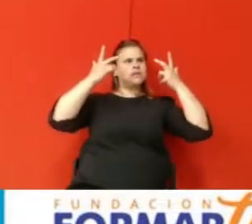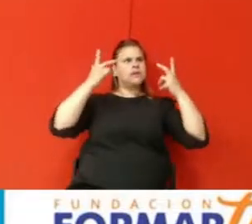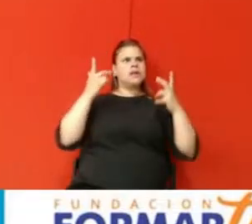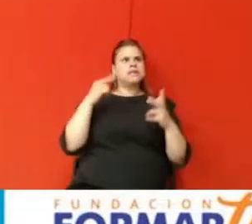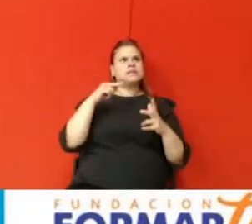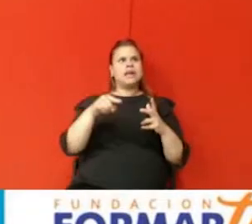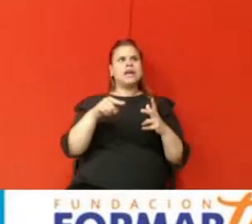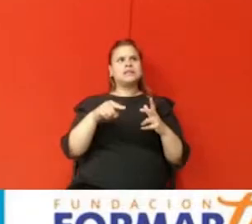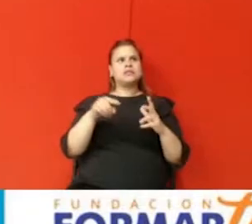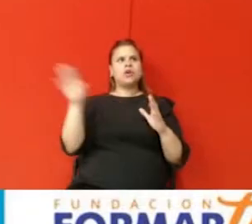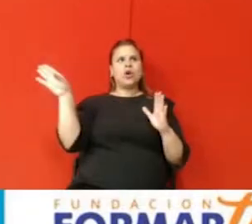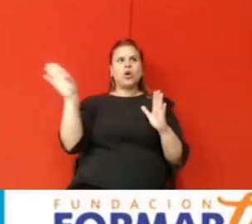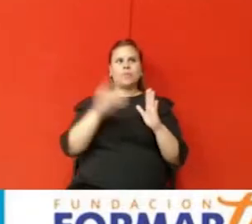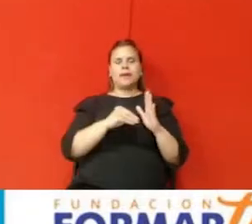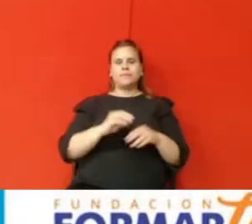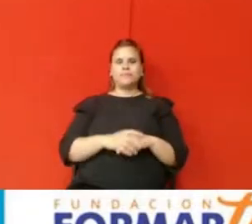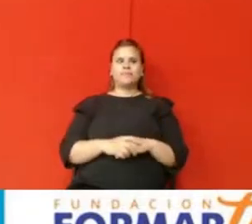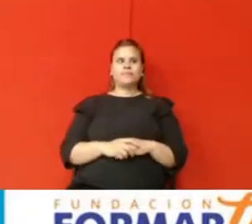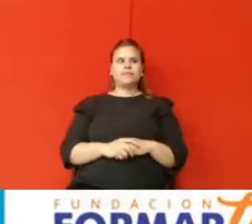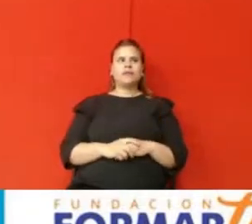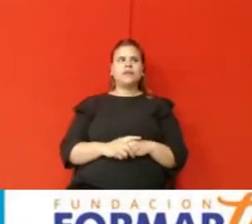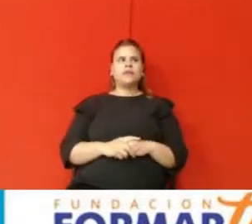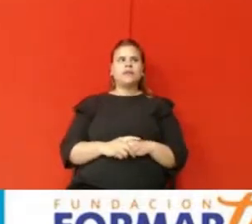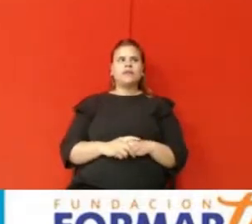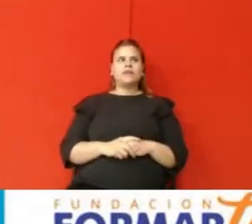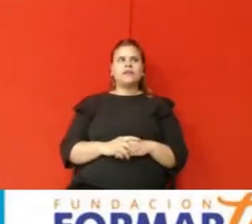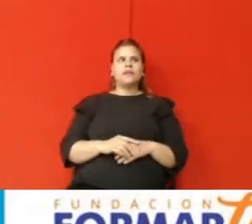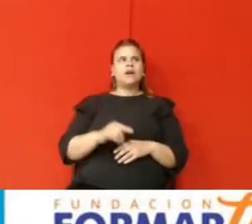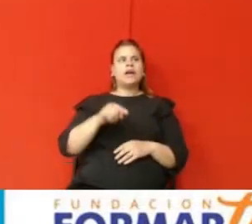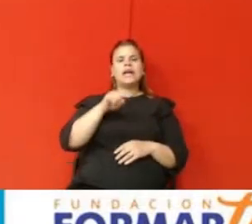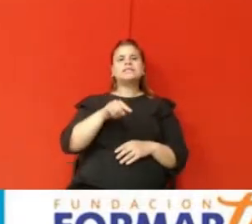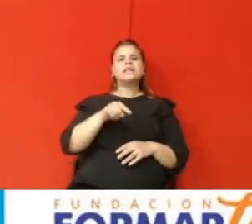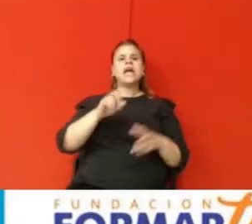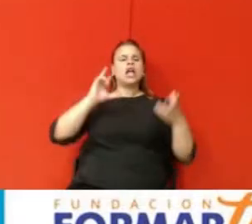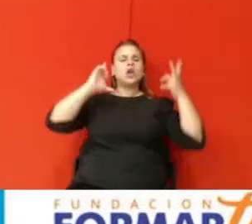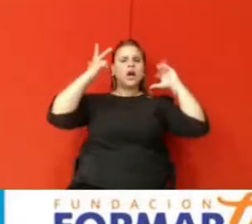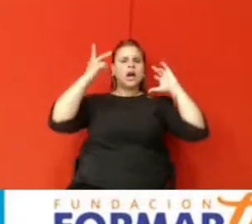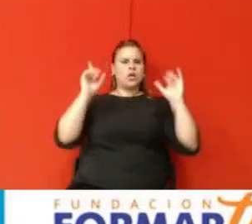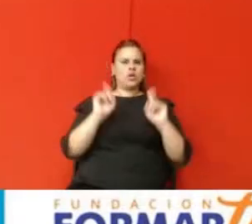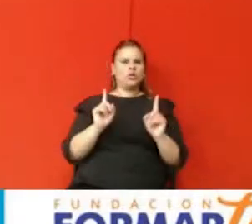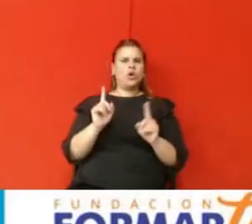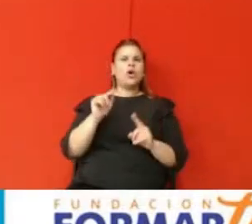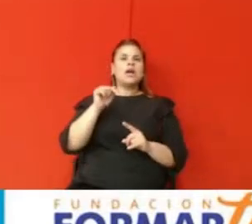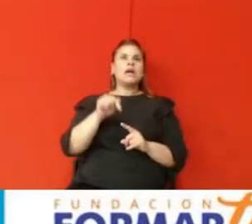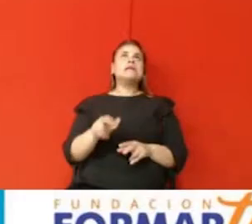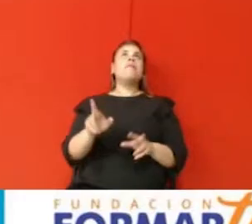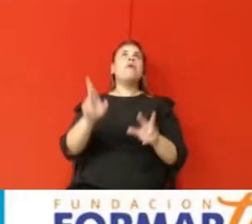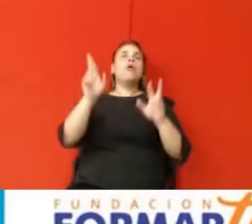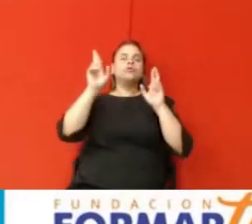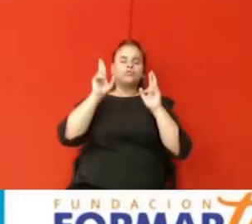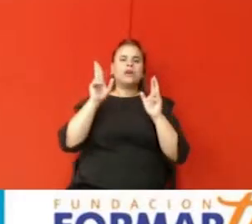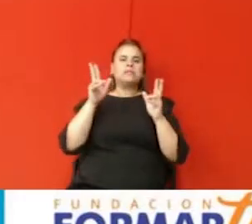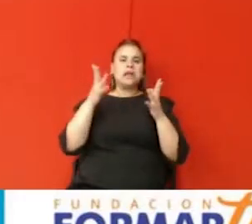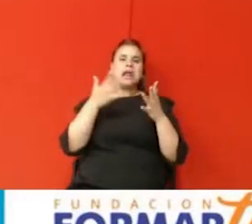yo puse acá de mis colegas nomás, no hablé de otra profesión. No están enojadas. Es la primera vez y gracias a Dios me han tratado